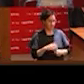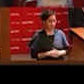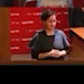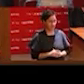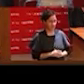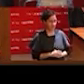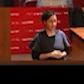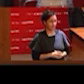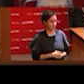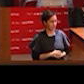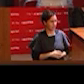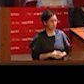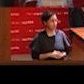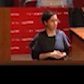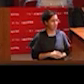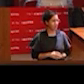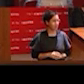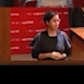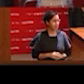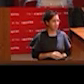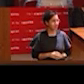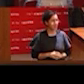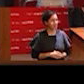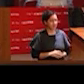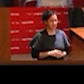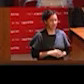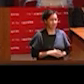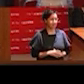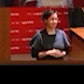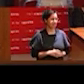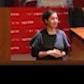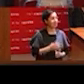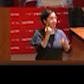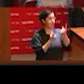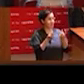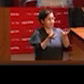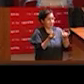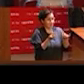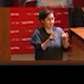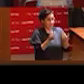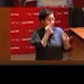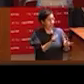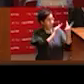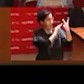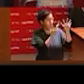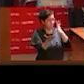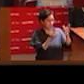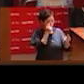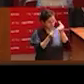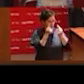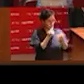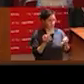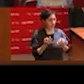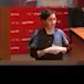cifras para para que podamos visionar un poco En qué se concreta este proyecto Bueno